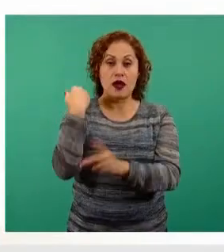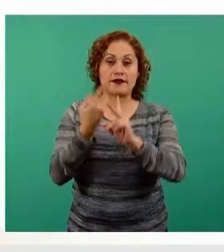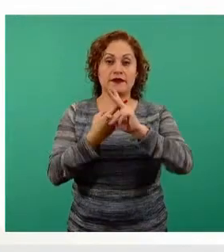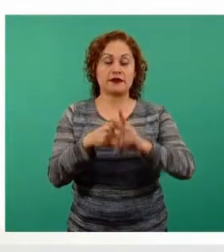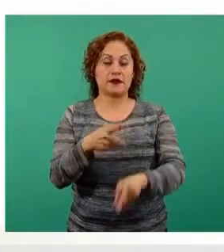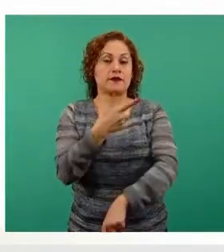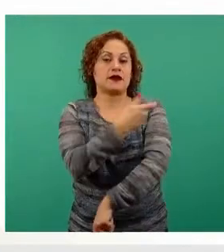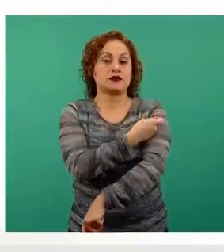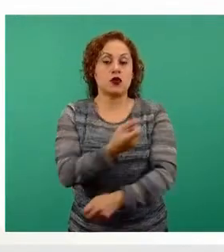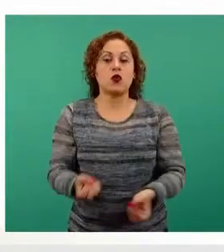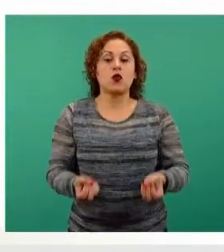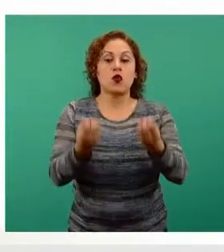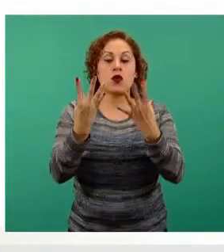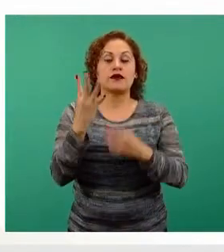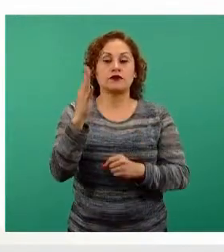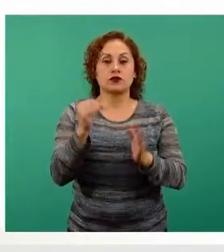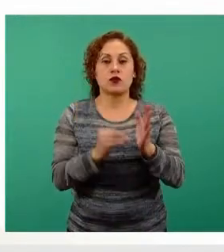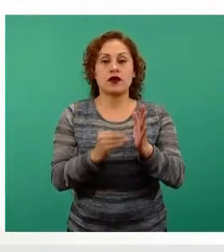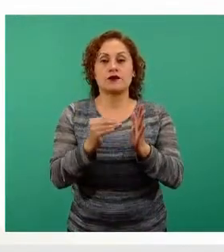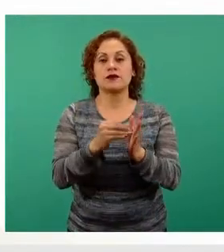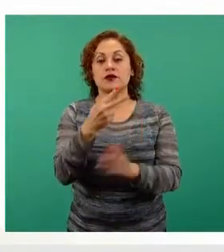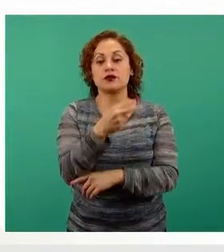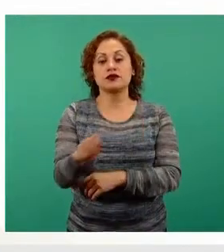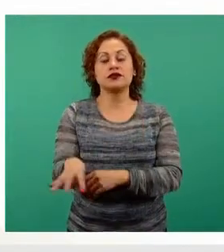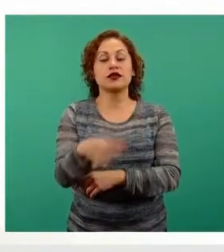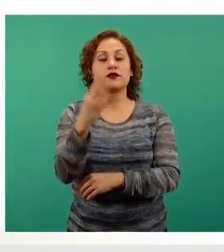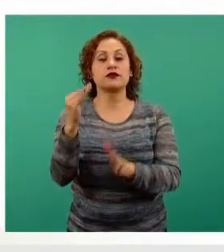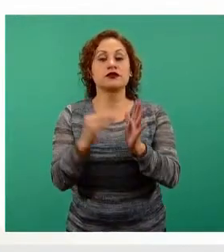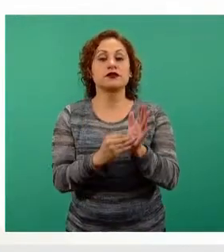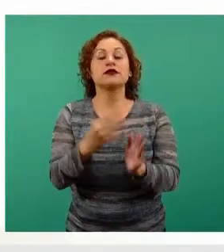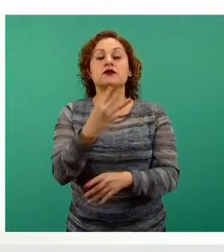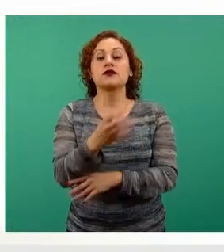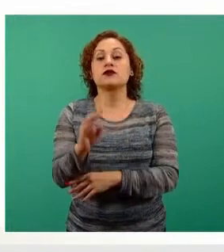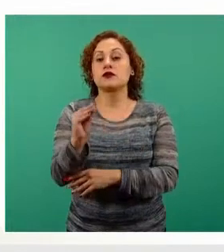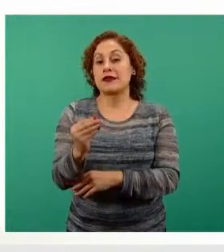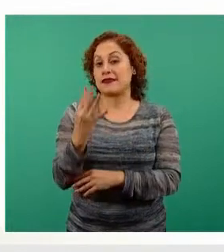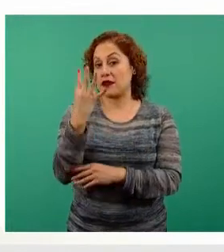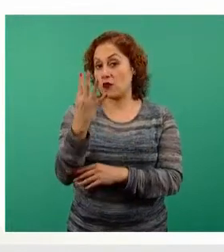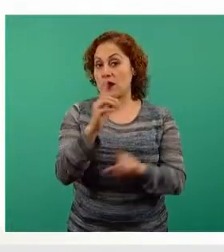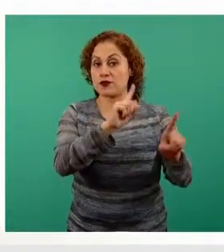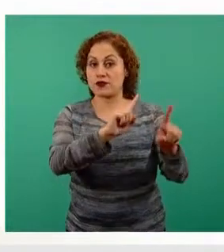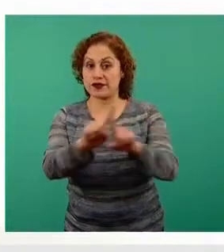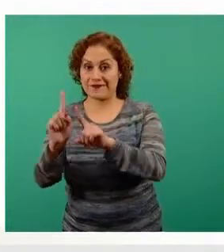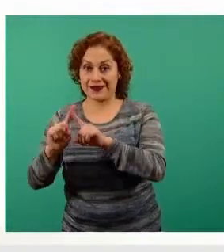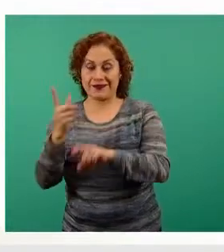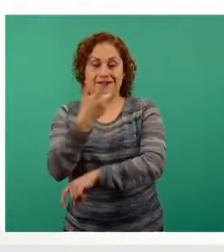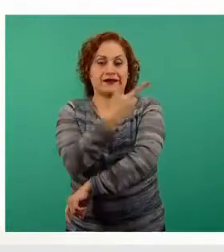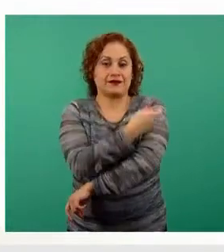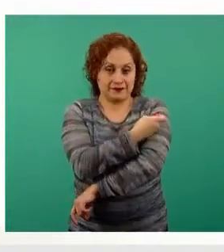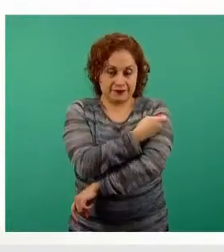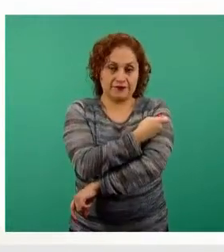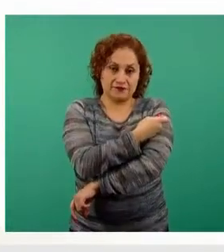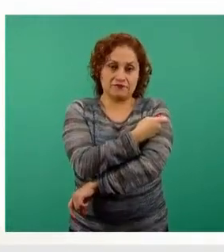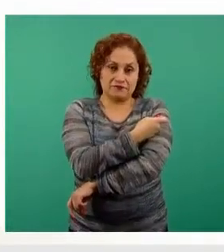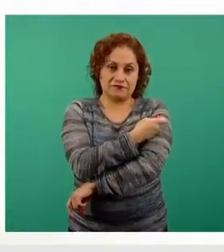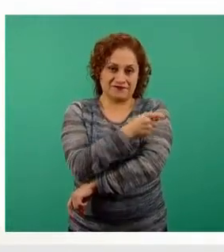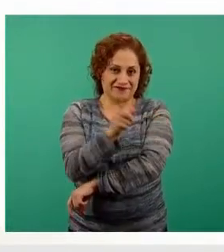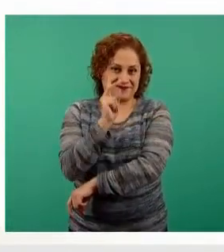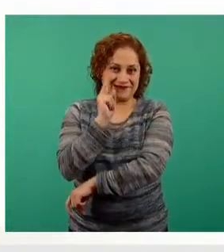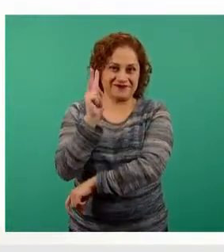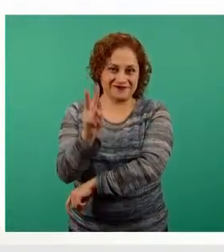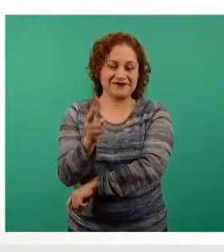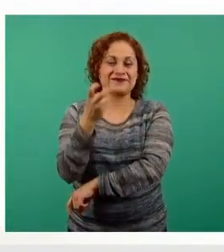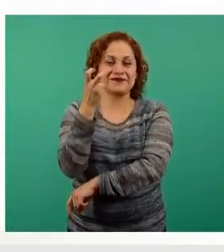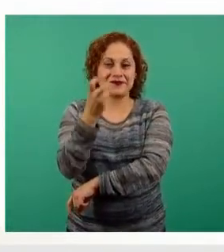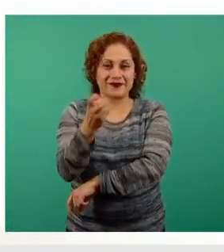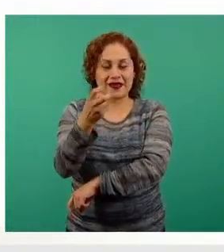de 4.214.000 dosis aplicadas en todo el territorio mexicano, la gran mayoría de ellas, como sabemos, a